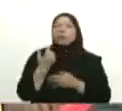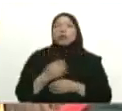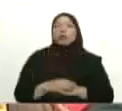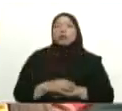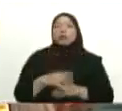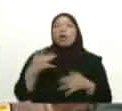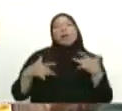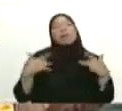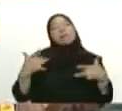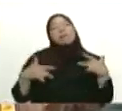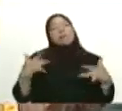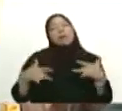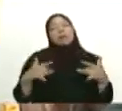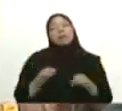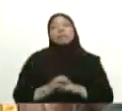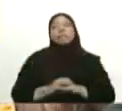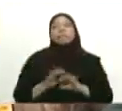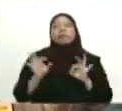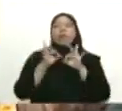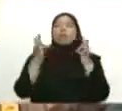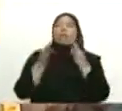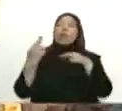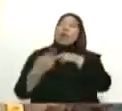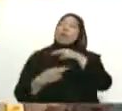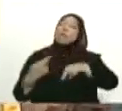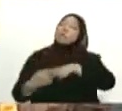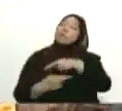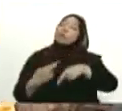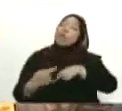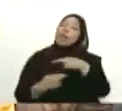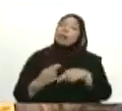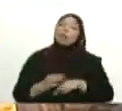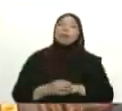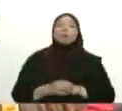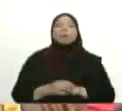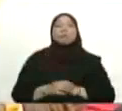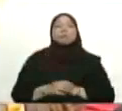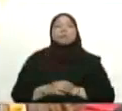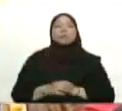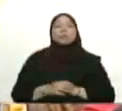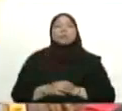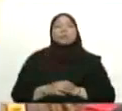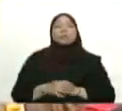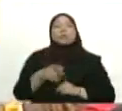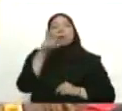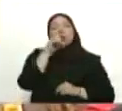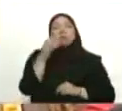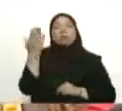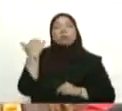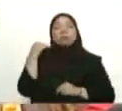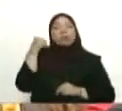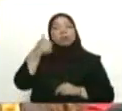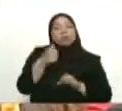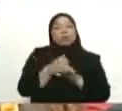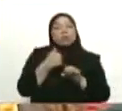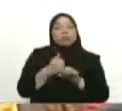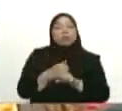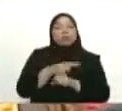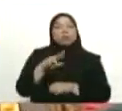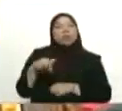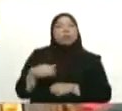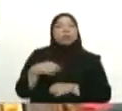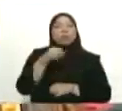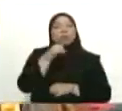actividades pues pero una familia revolucionaria desde hace muchos años como son la mayoría de ustedes